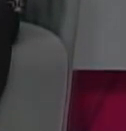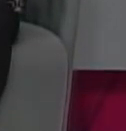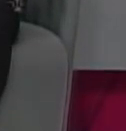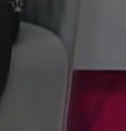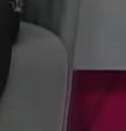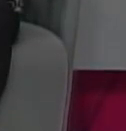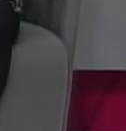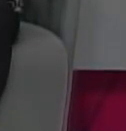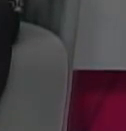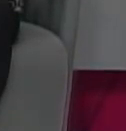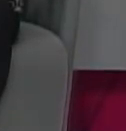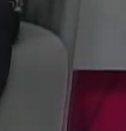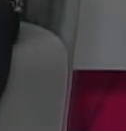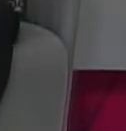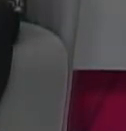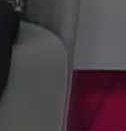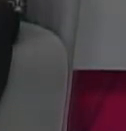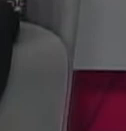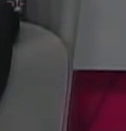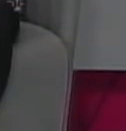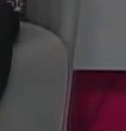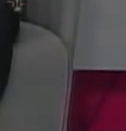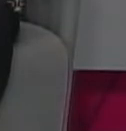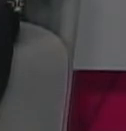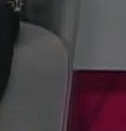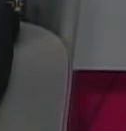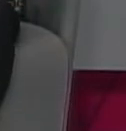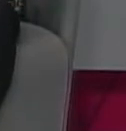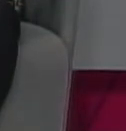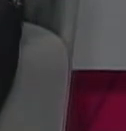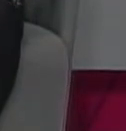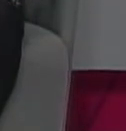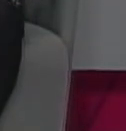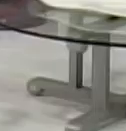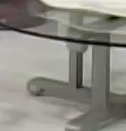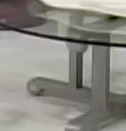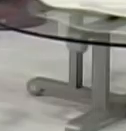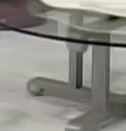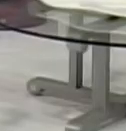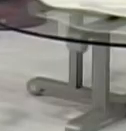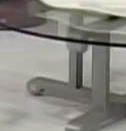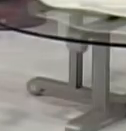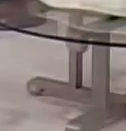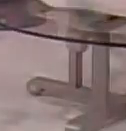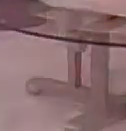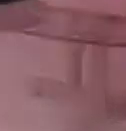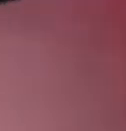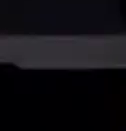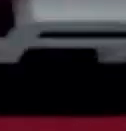a través de la cascada. Los invitamos a conocer de qué se trata a continuación.